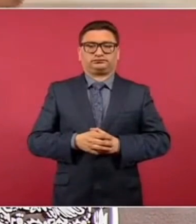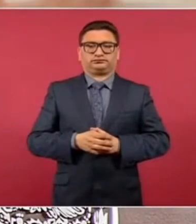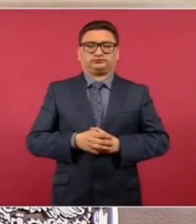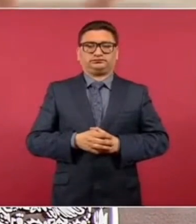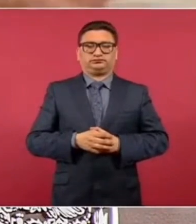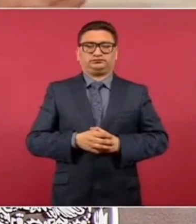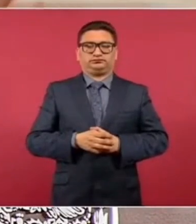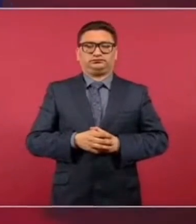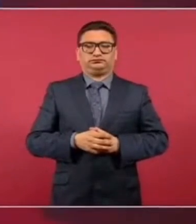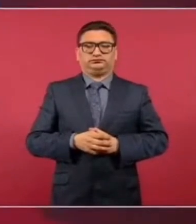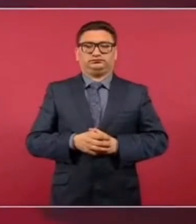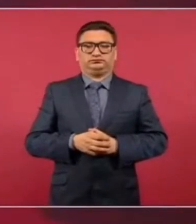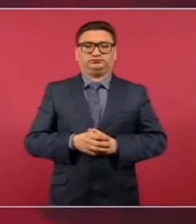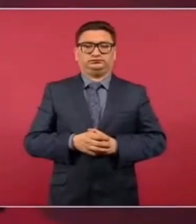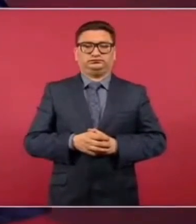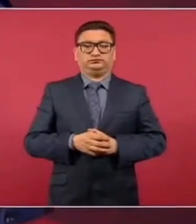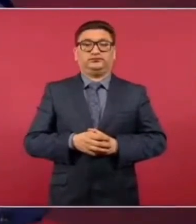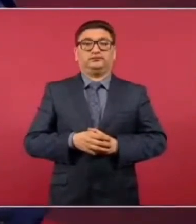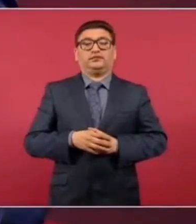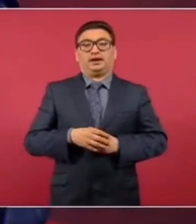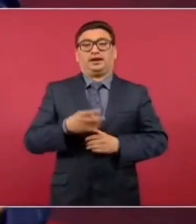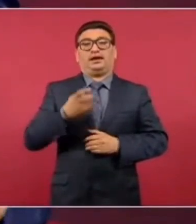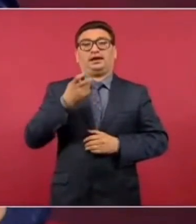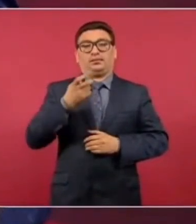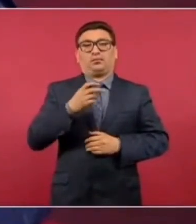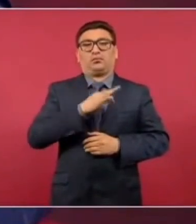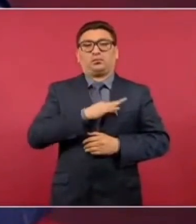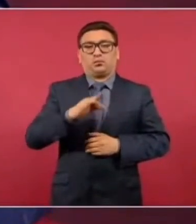Es que pudieron usar eso